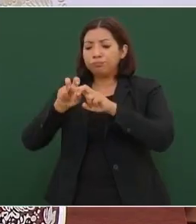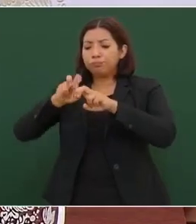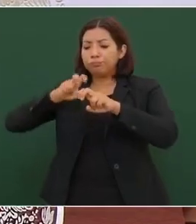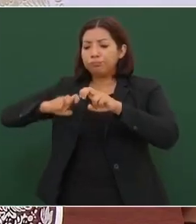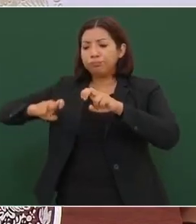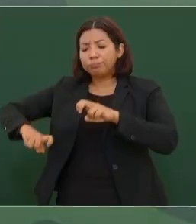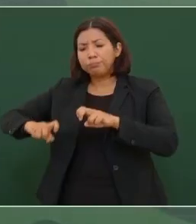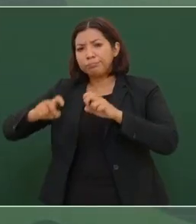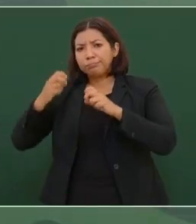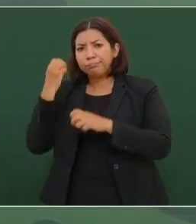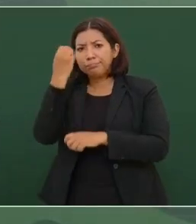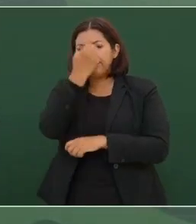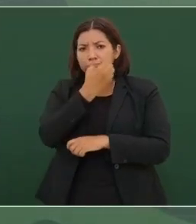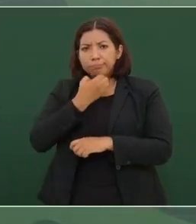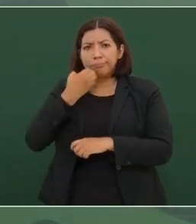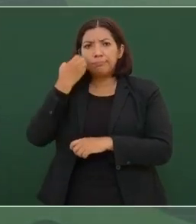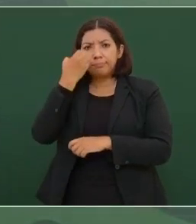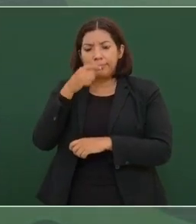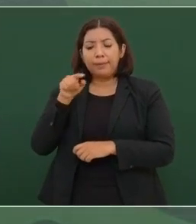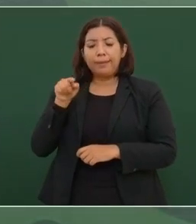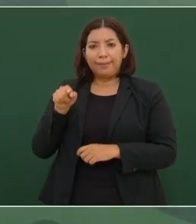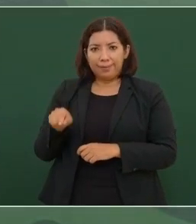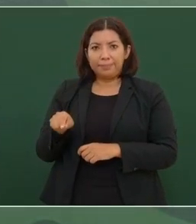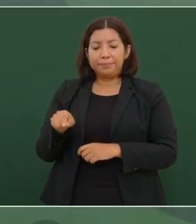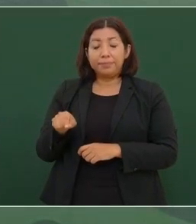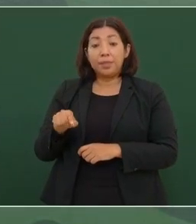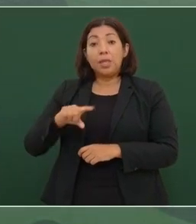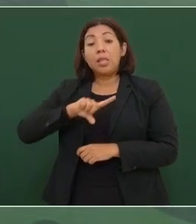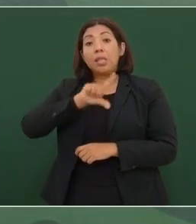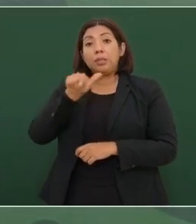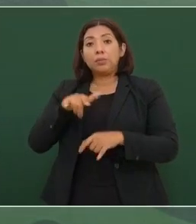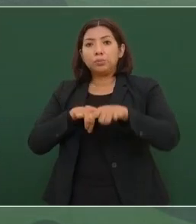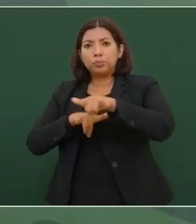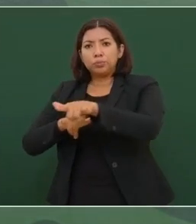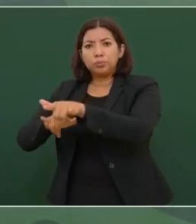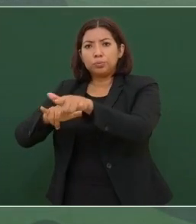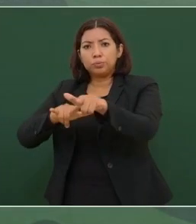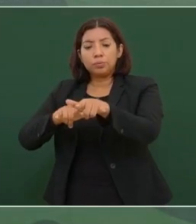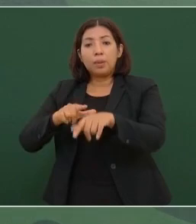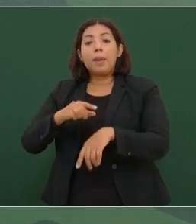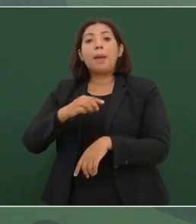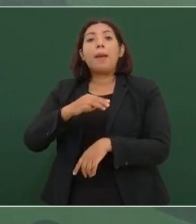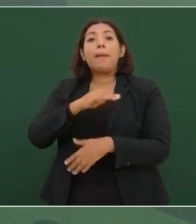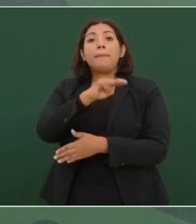la estación de Valladolid. Luego llegamos a Mérida.